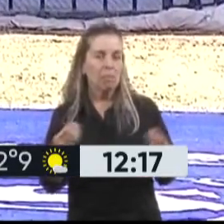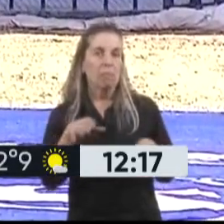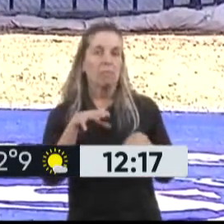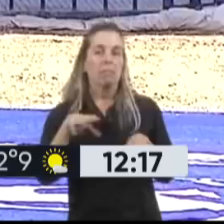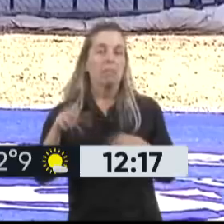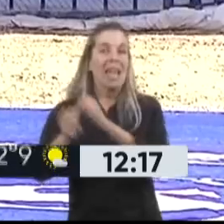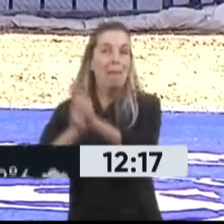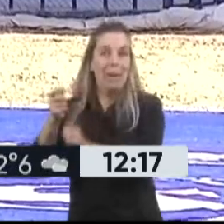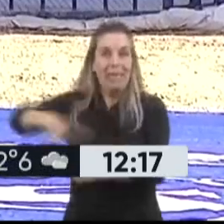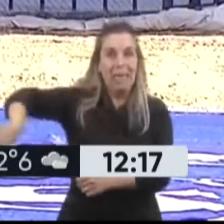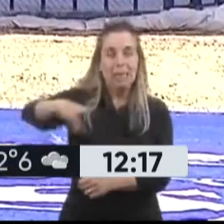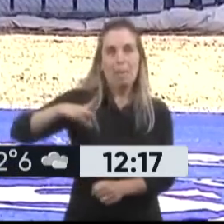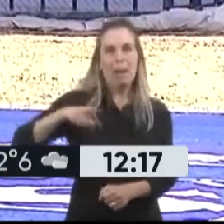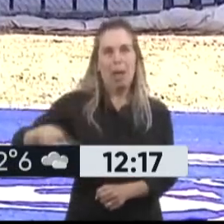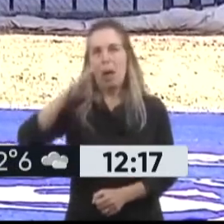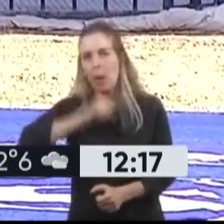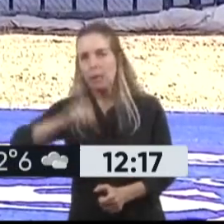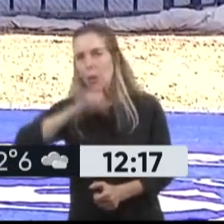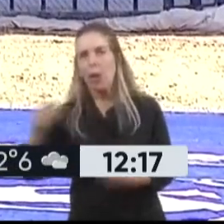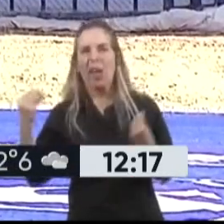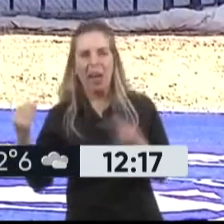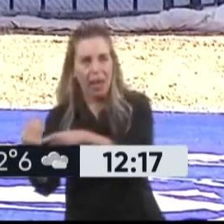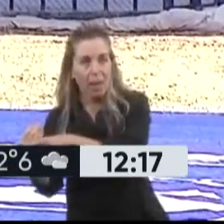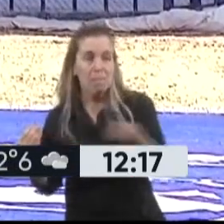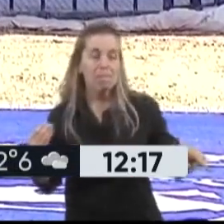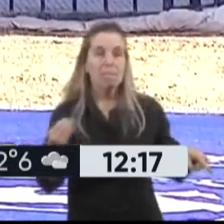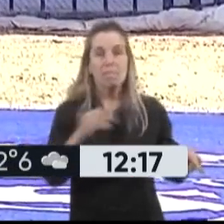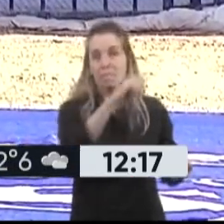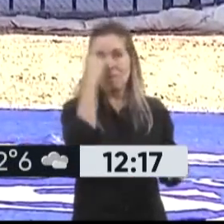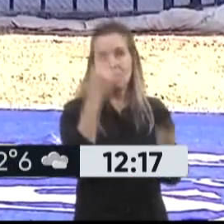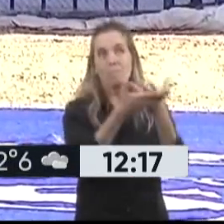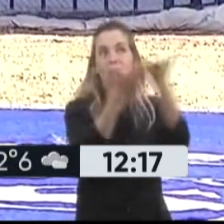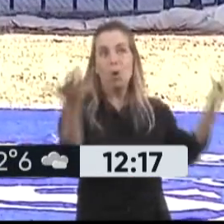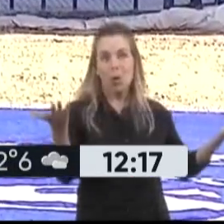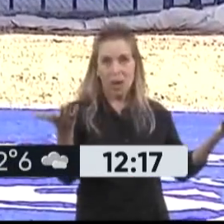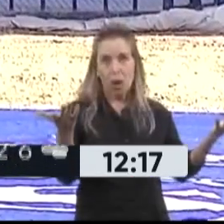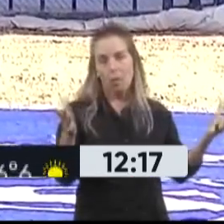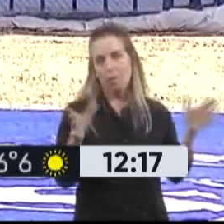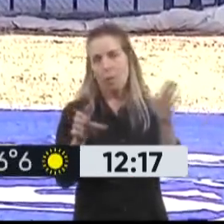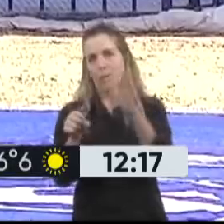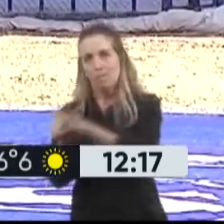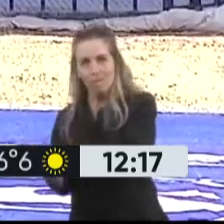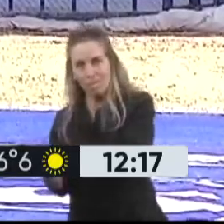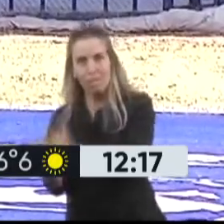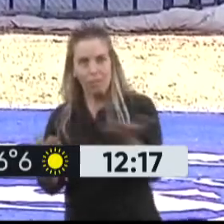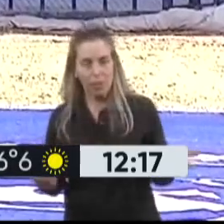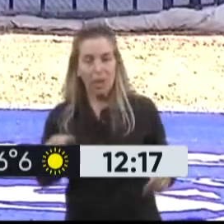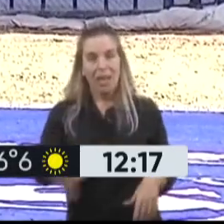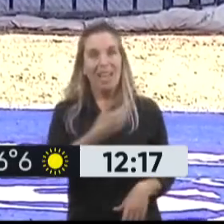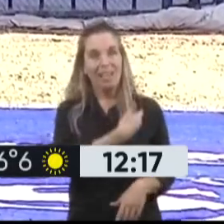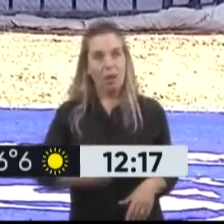sector privado es el peso del sector público dentro de la economía. Y este